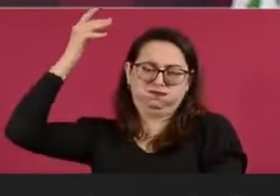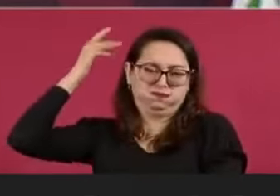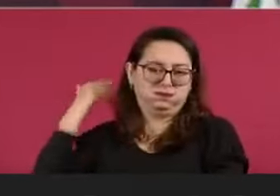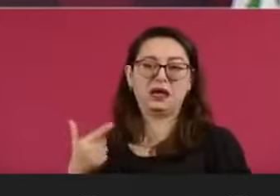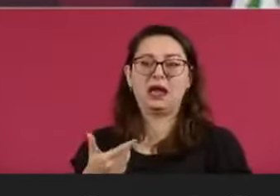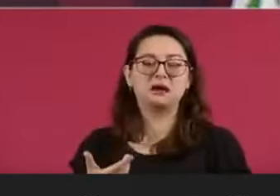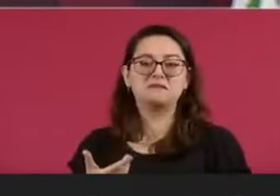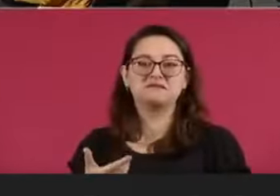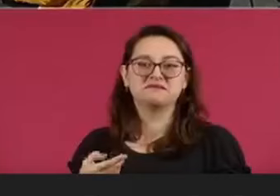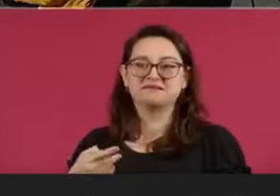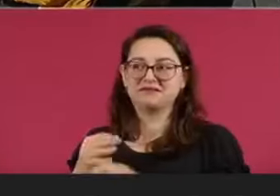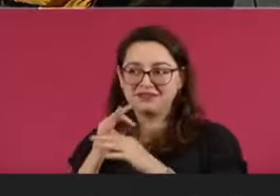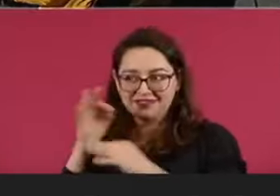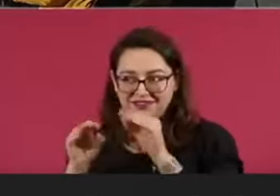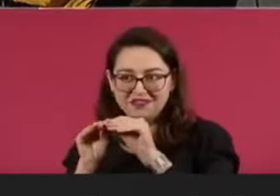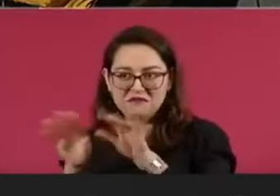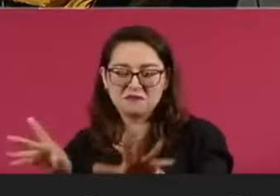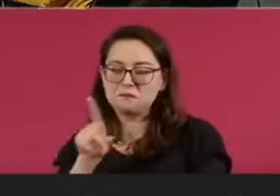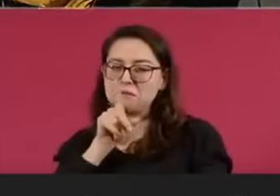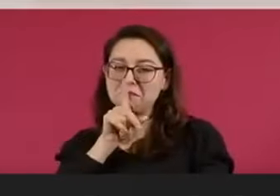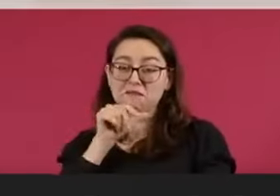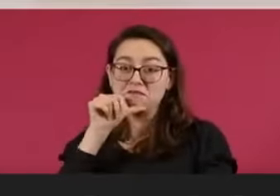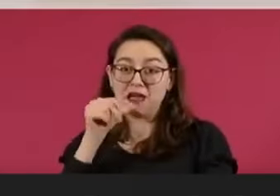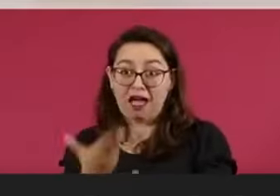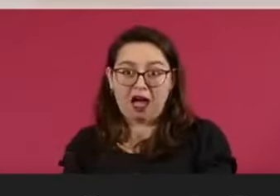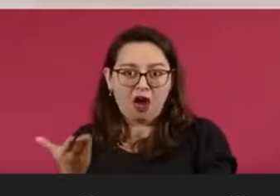Ni modo que es una cosa nueva.